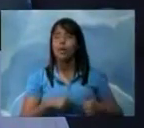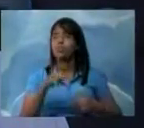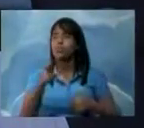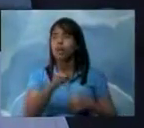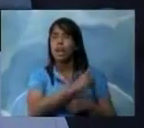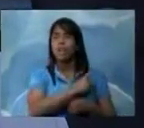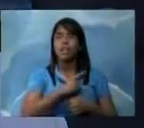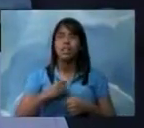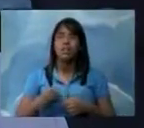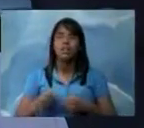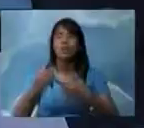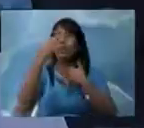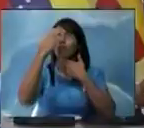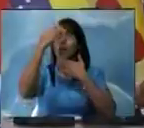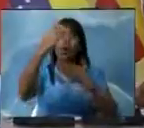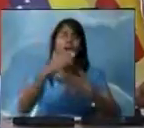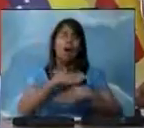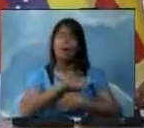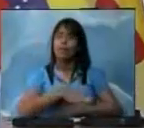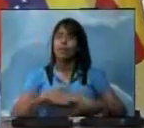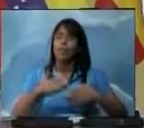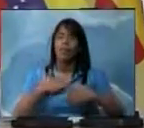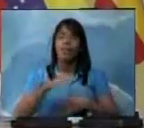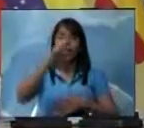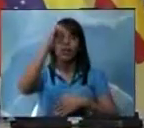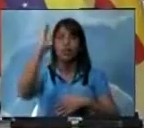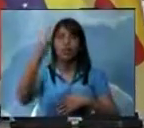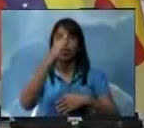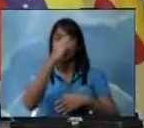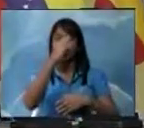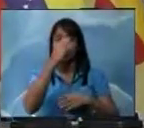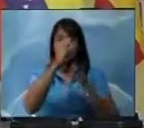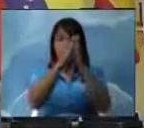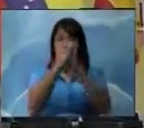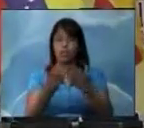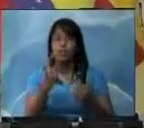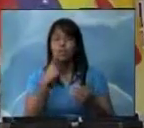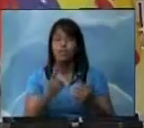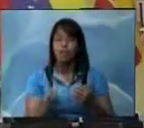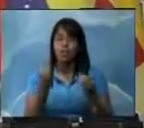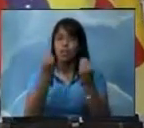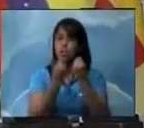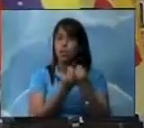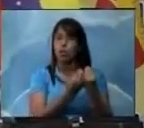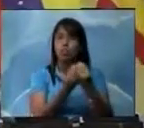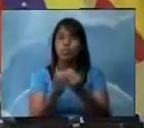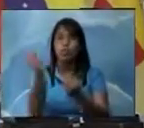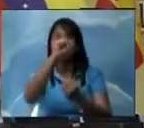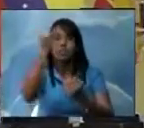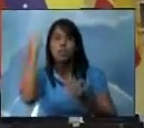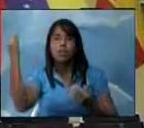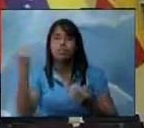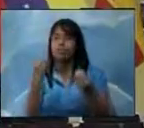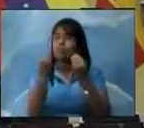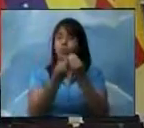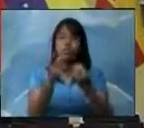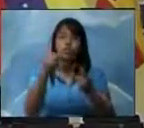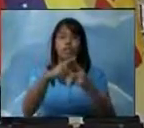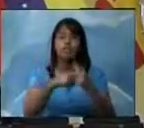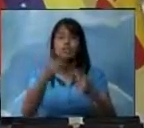deseaba agradar a Dios. Y la Biblia dice que el que anda con sabios, sabio será.